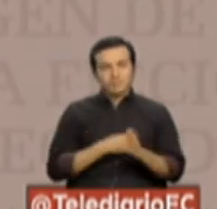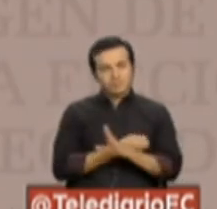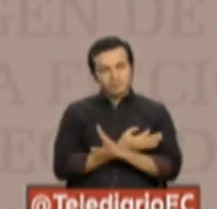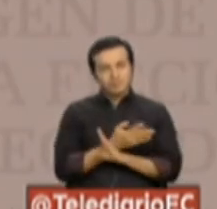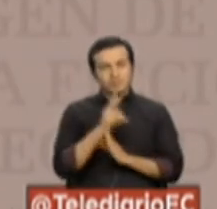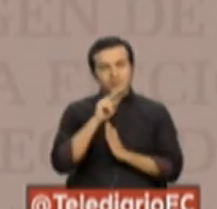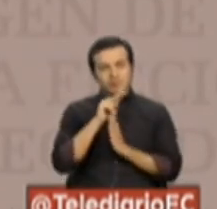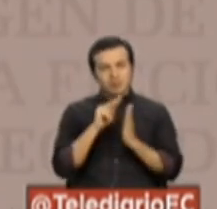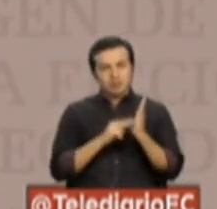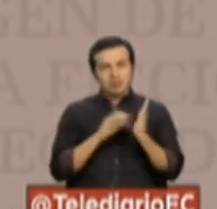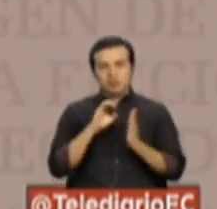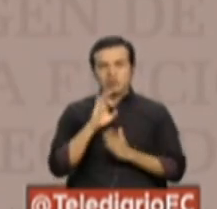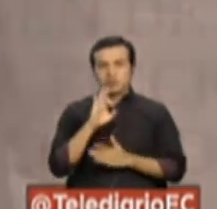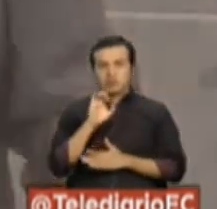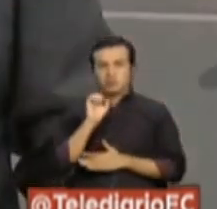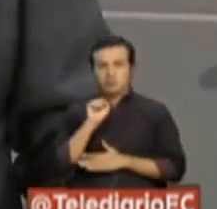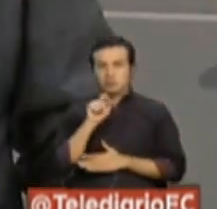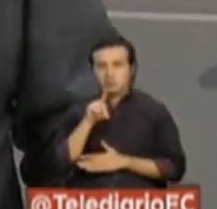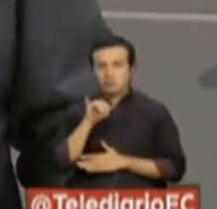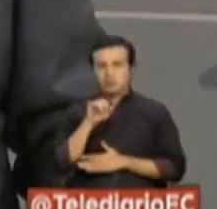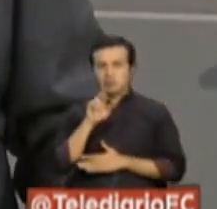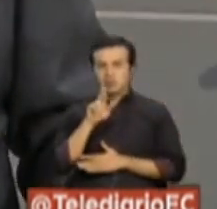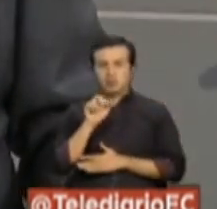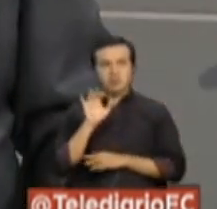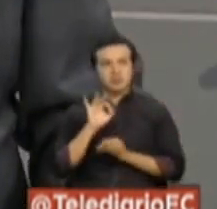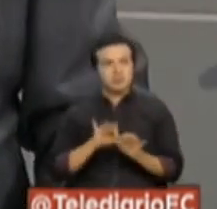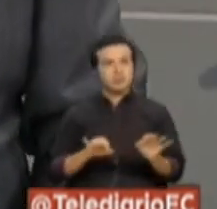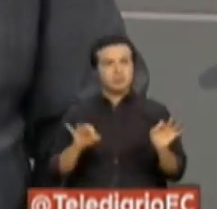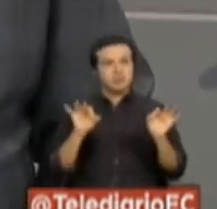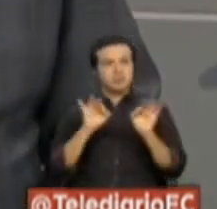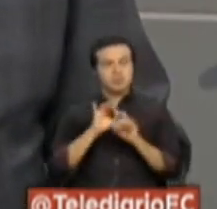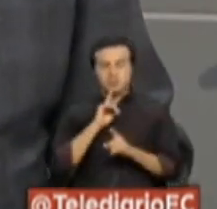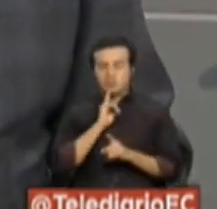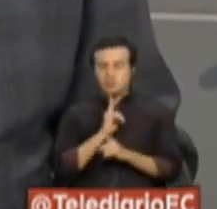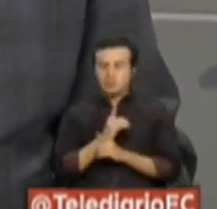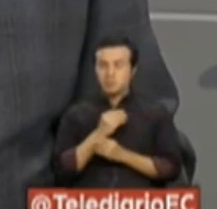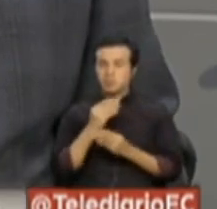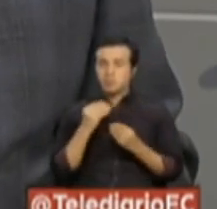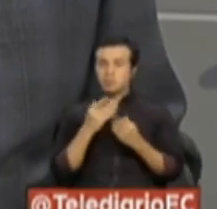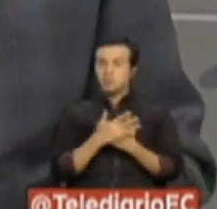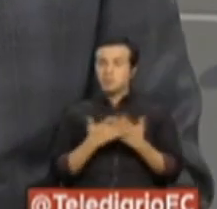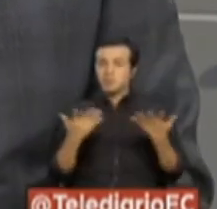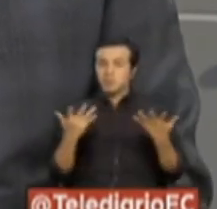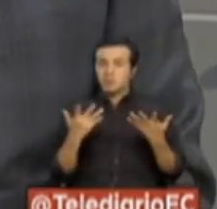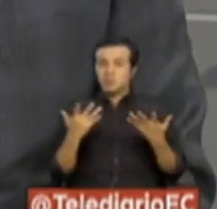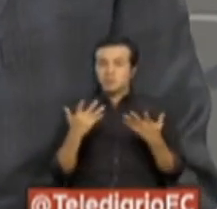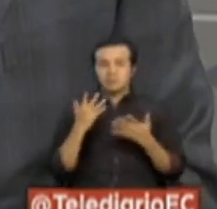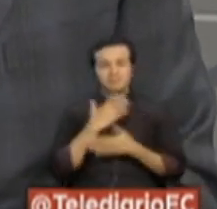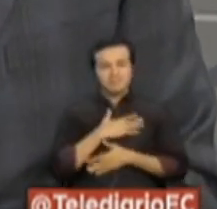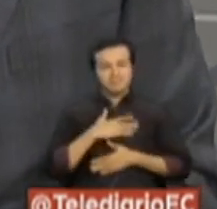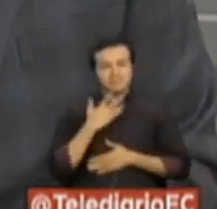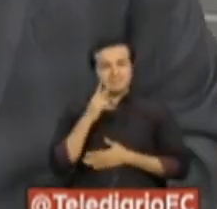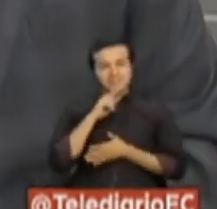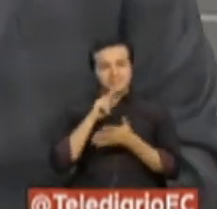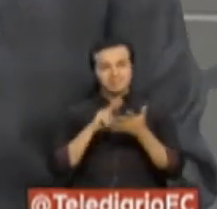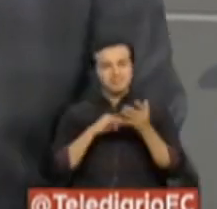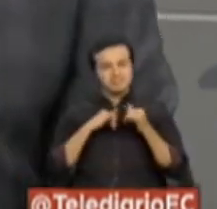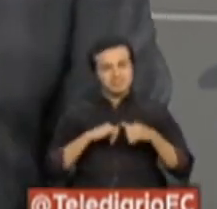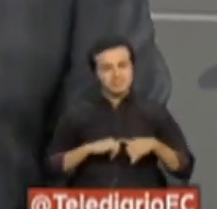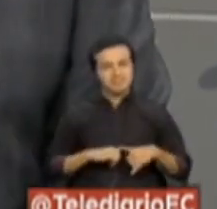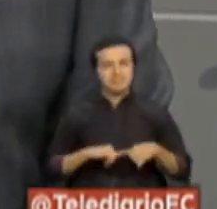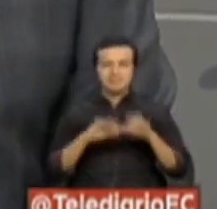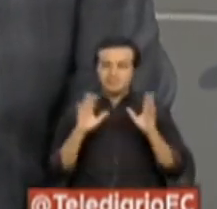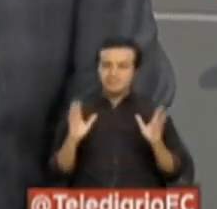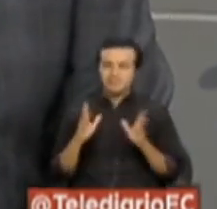recomendamos la lectura de Cartón Piedra, es un excelente material para el fin de semana, un espacio